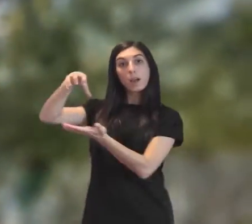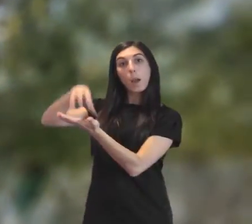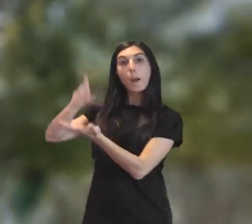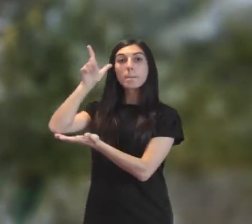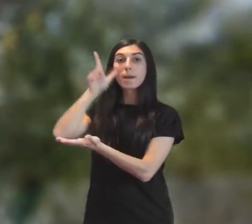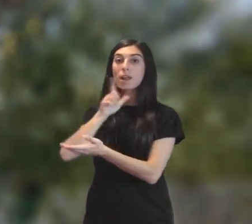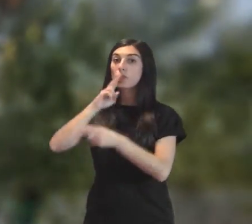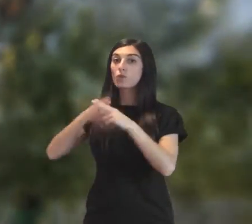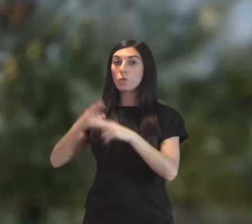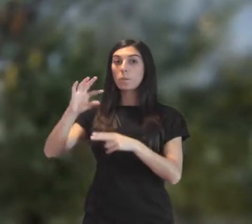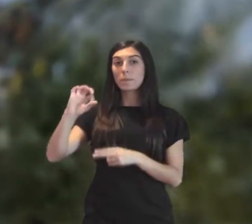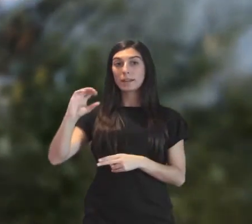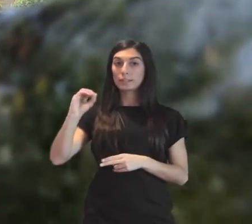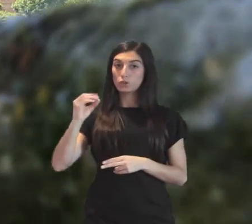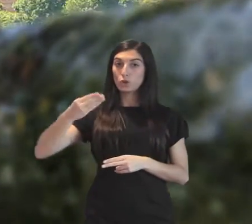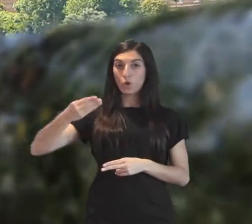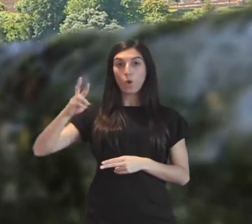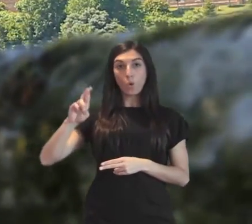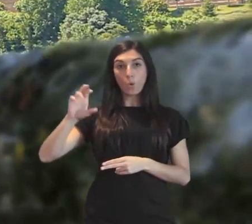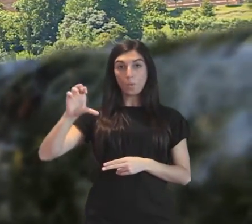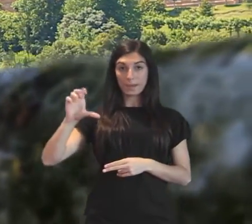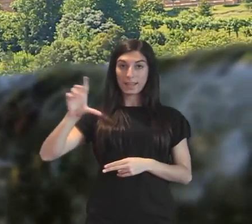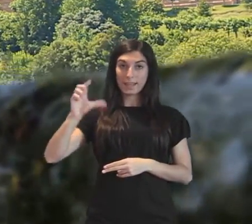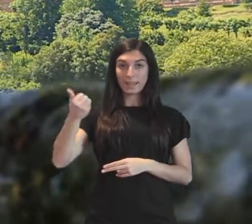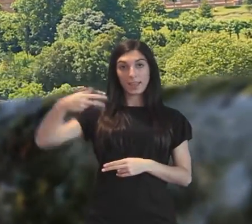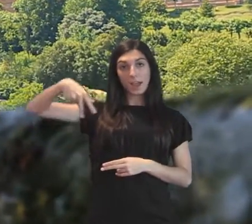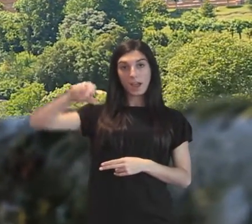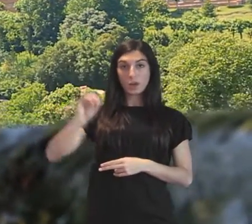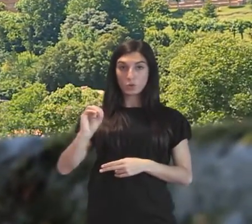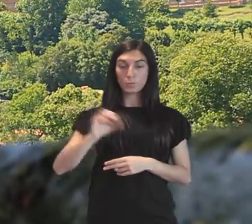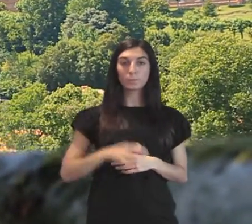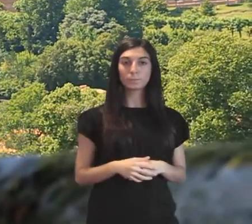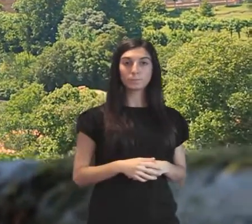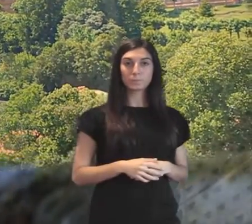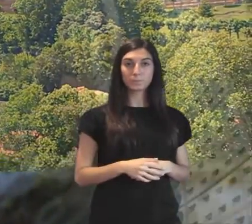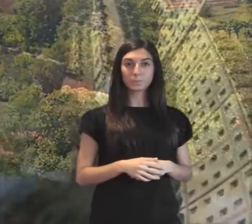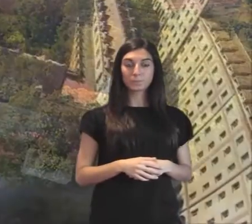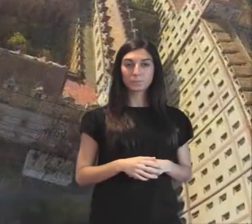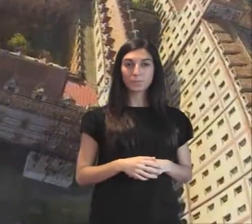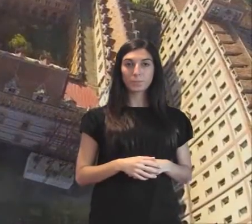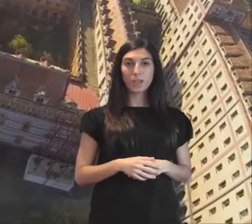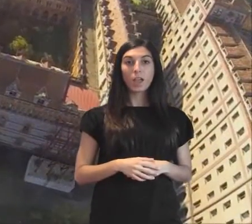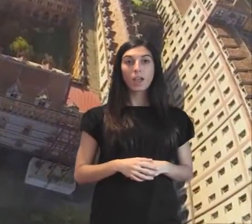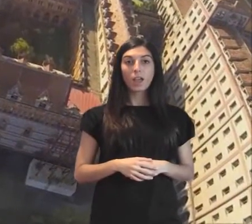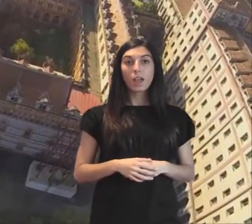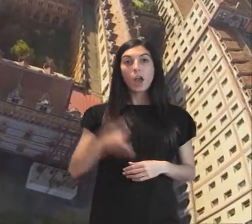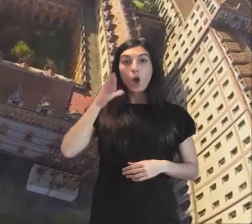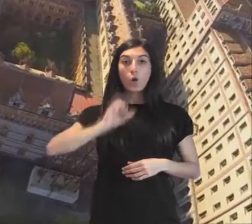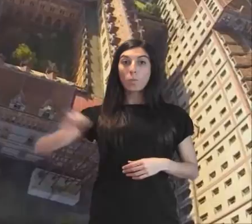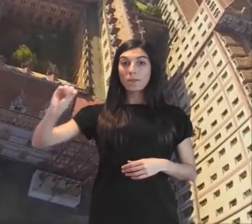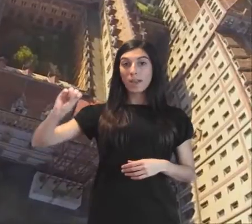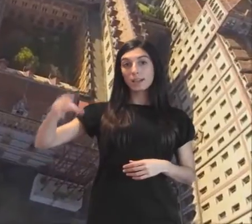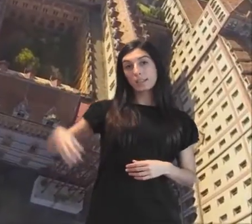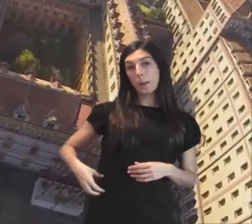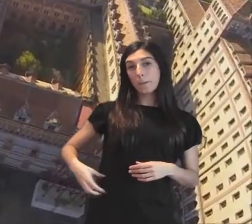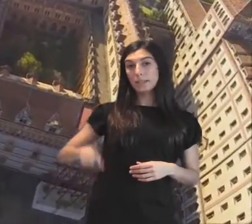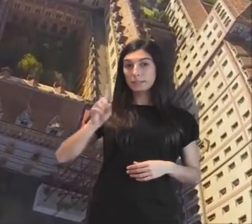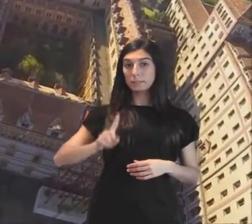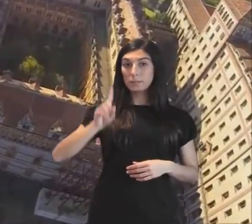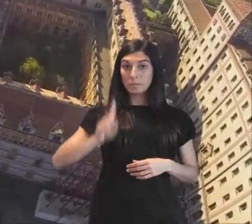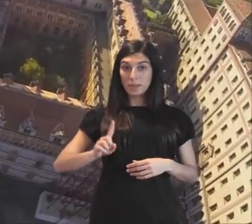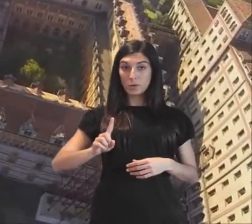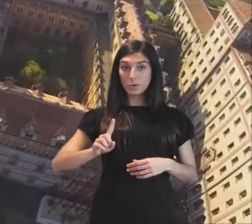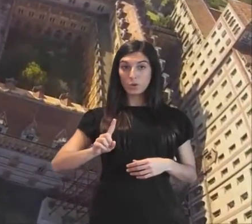del grandioso conjunto no fue casual, ya que el marqués quiso situarlo enfrente de su palacio de Sobrellano. En la construcción del edificio